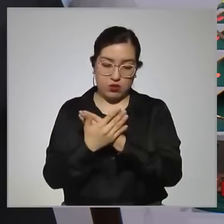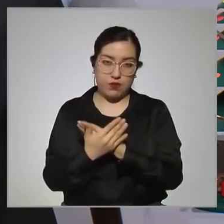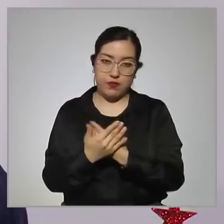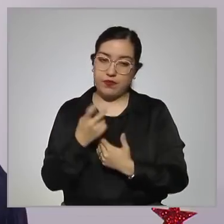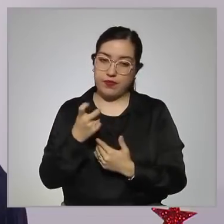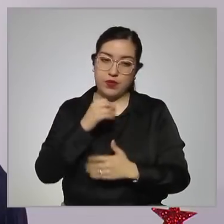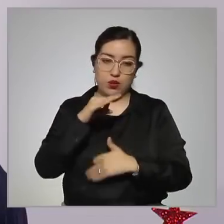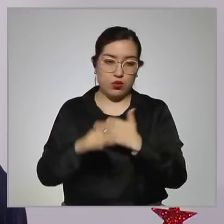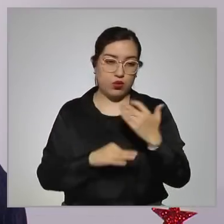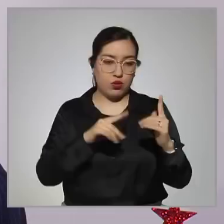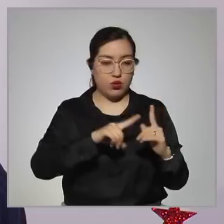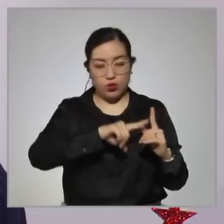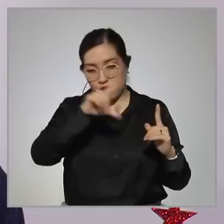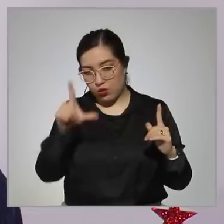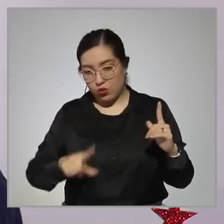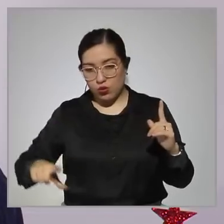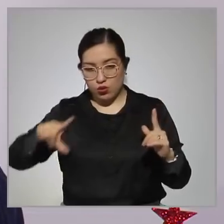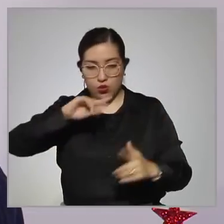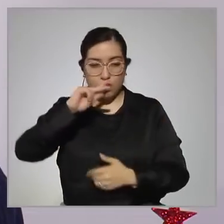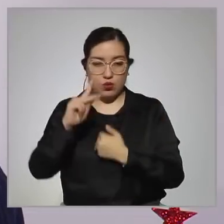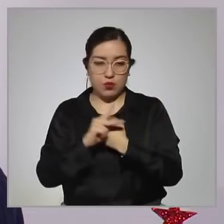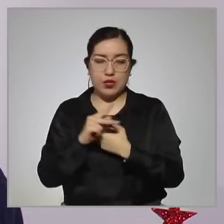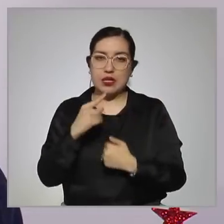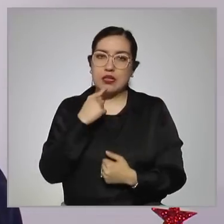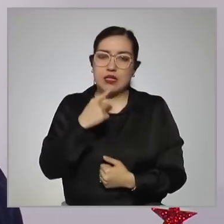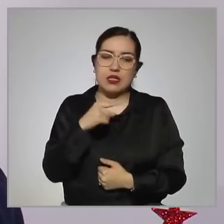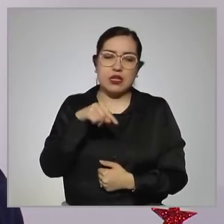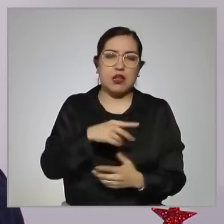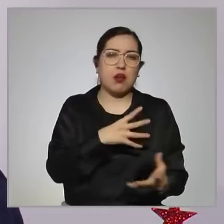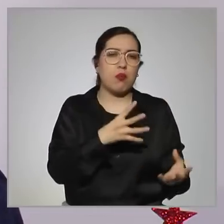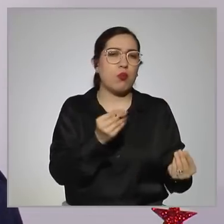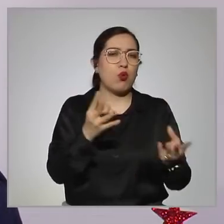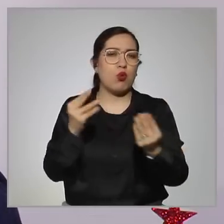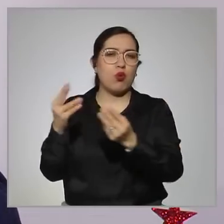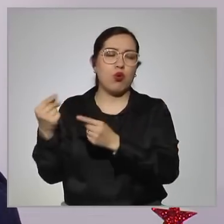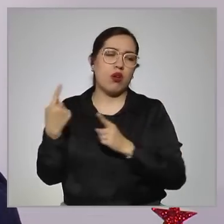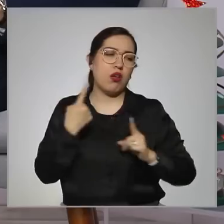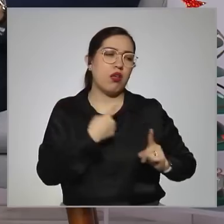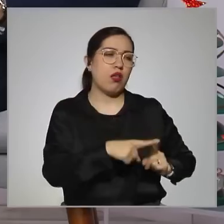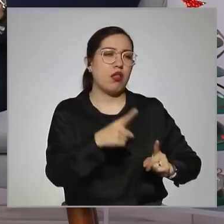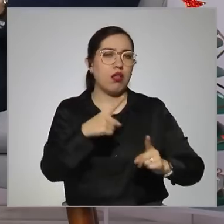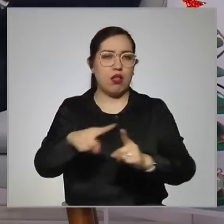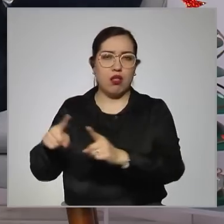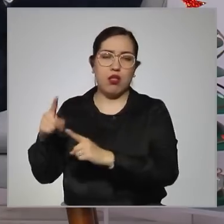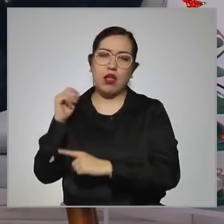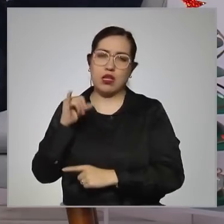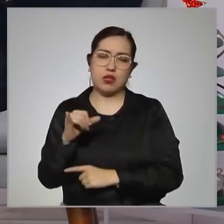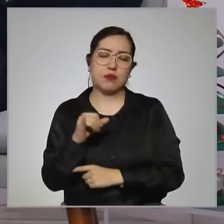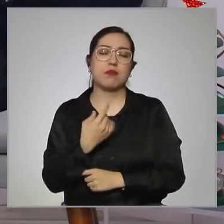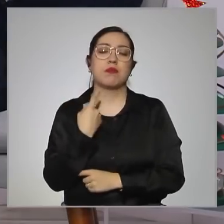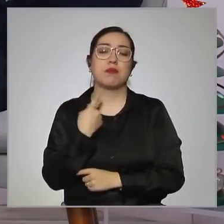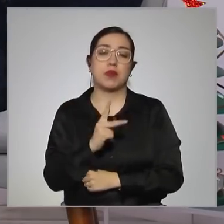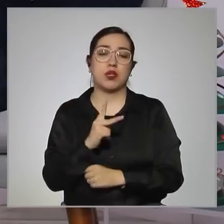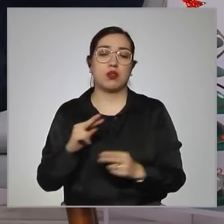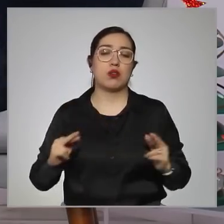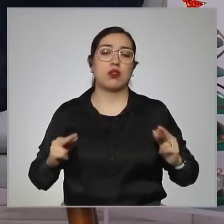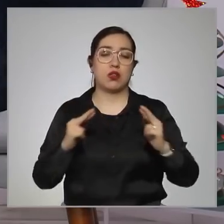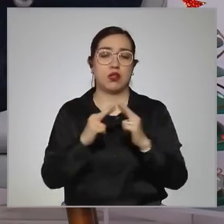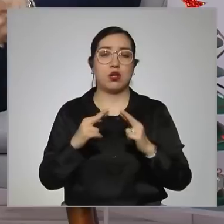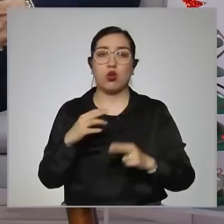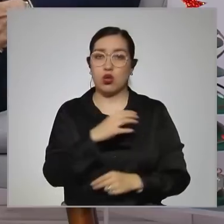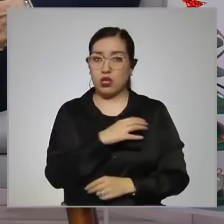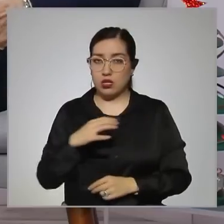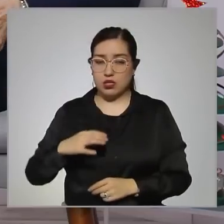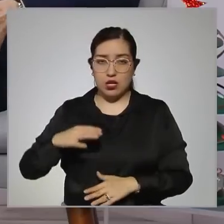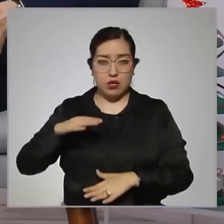prácticamente en todo el país se celebra. Aquí hablaban de muchos Méxicos, sí, efectivamente hay muchos Méxicos, pero que la religión cristiana se